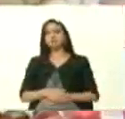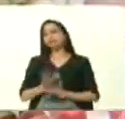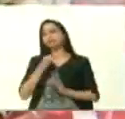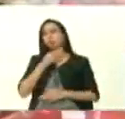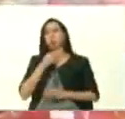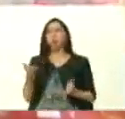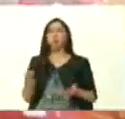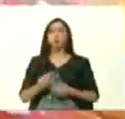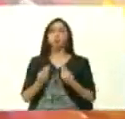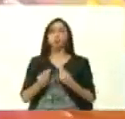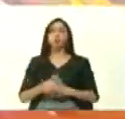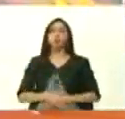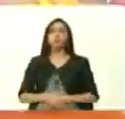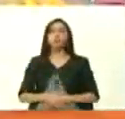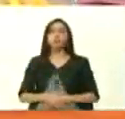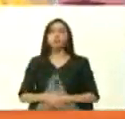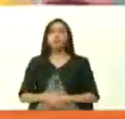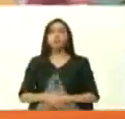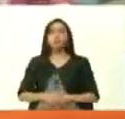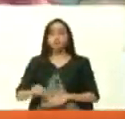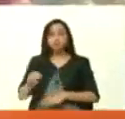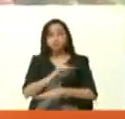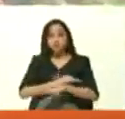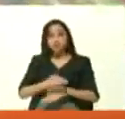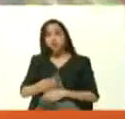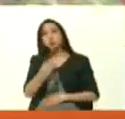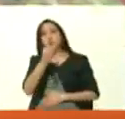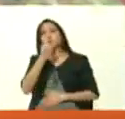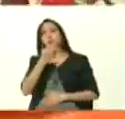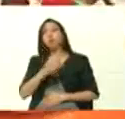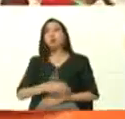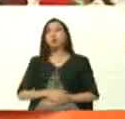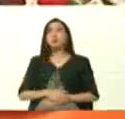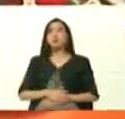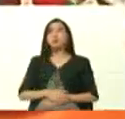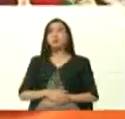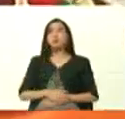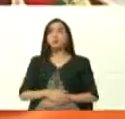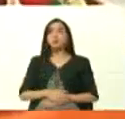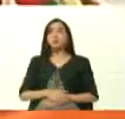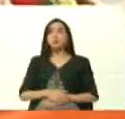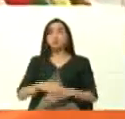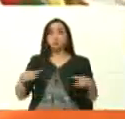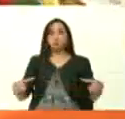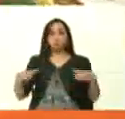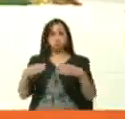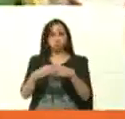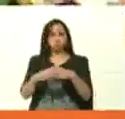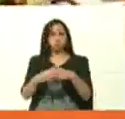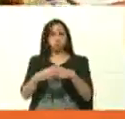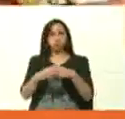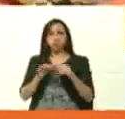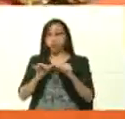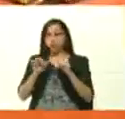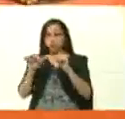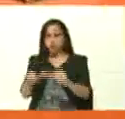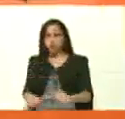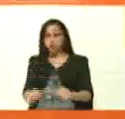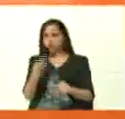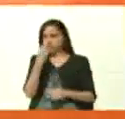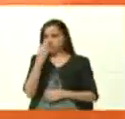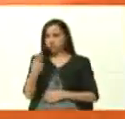gusto. Seguimos aquí también con el Ministerio de Alimentación por este lado, por favor. Aquí. Seguimos aquí con